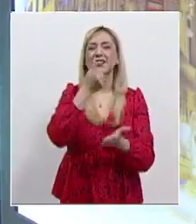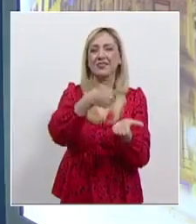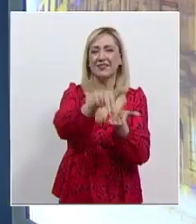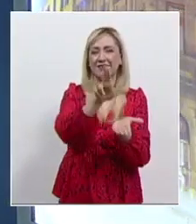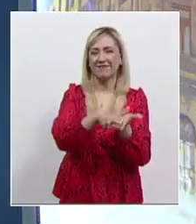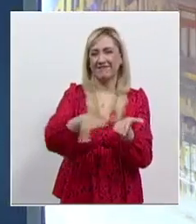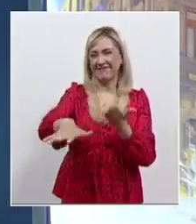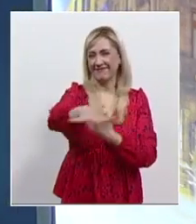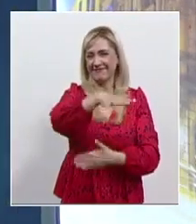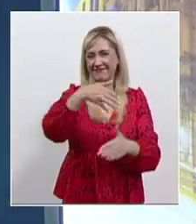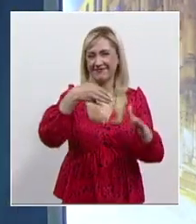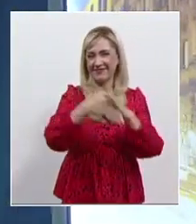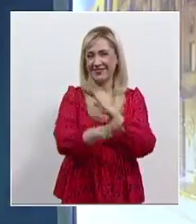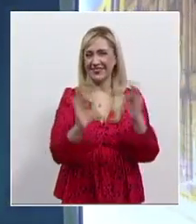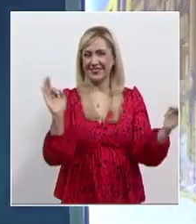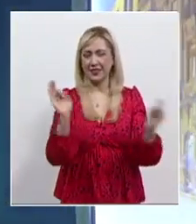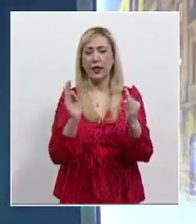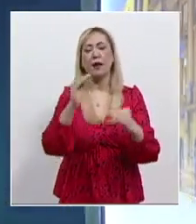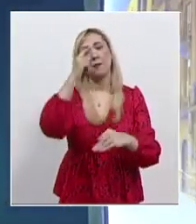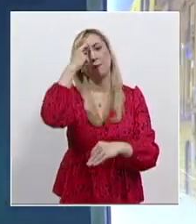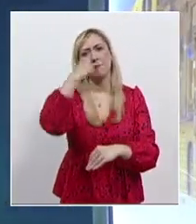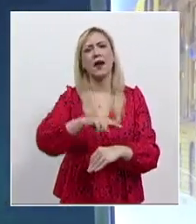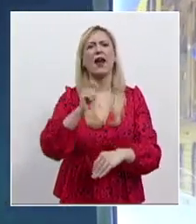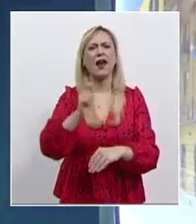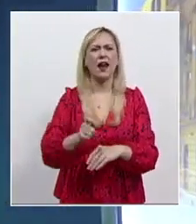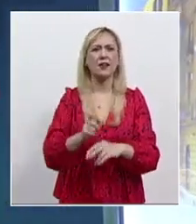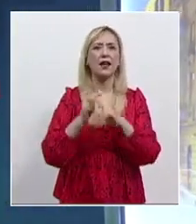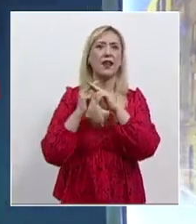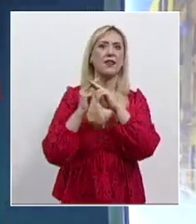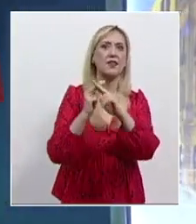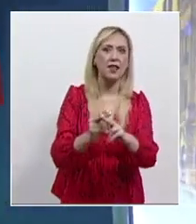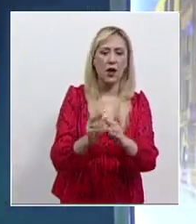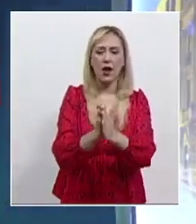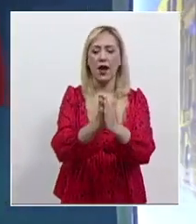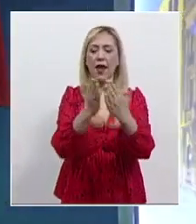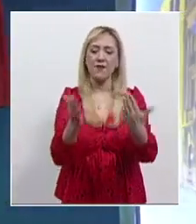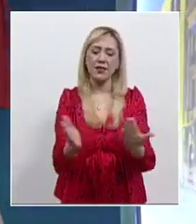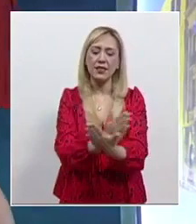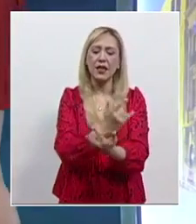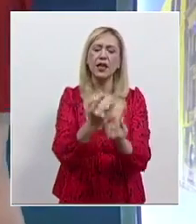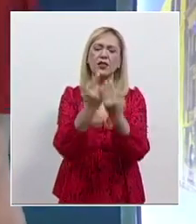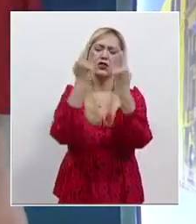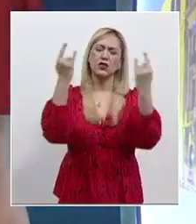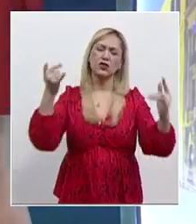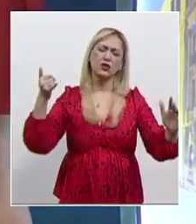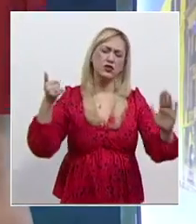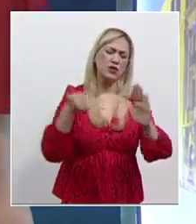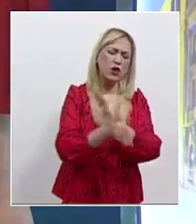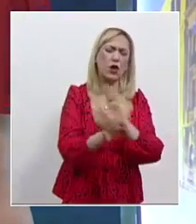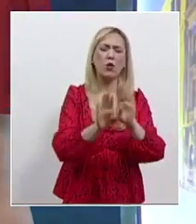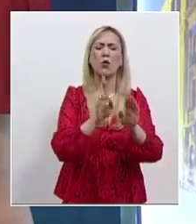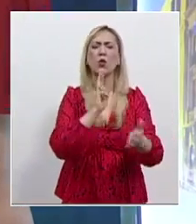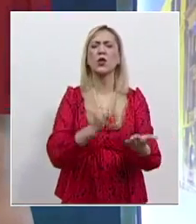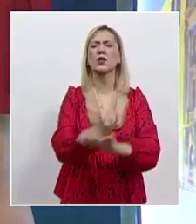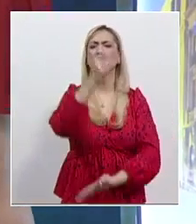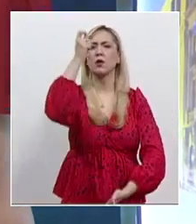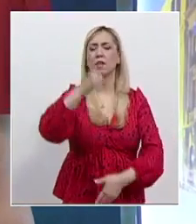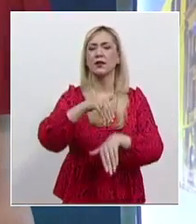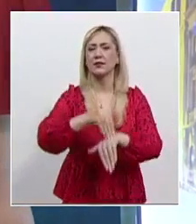conmemoró un aniversario más de la revista Anales de Jurisprudencia. Adelante, Lorena, con tu reporte.